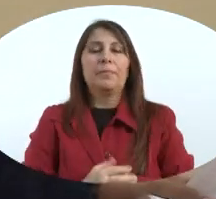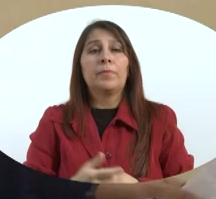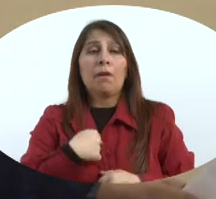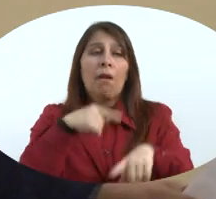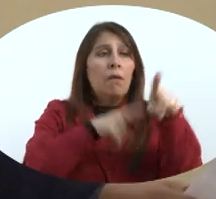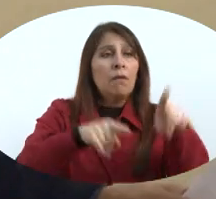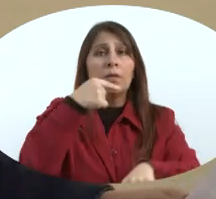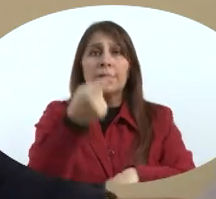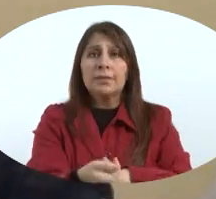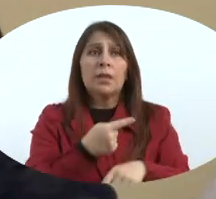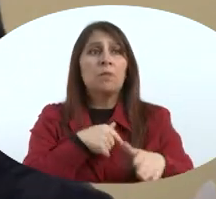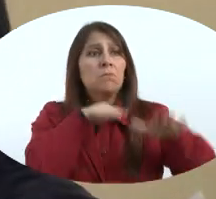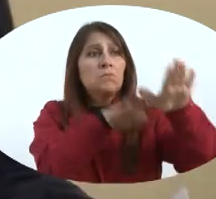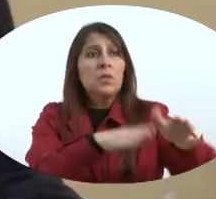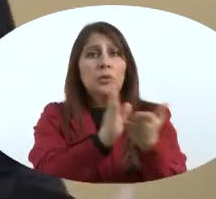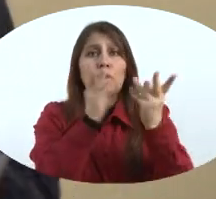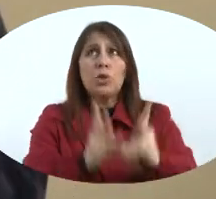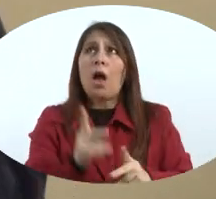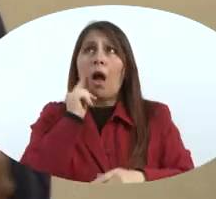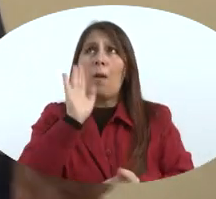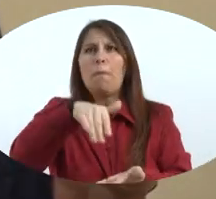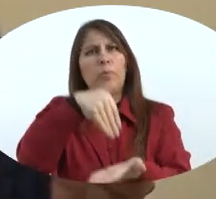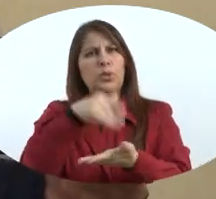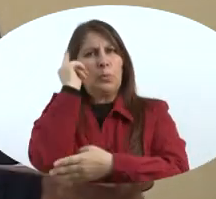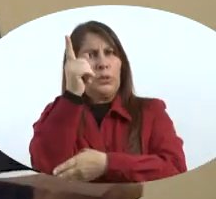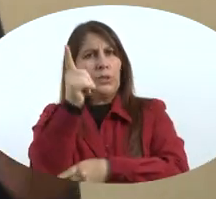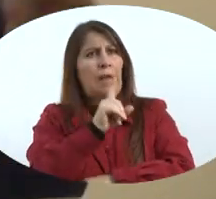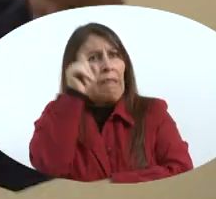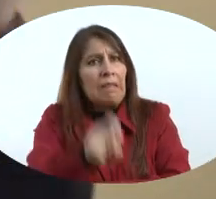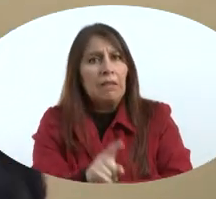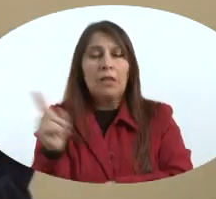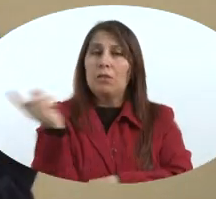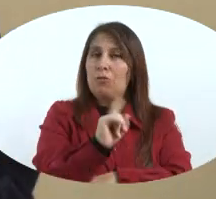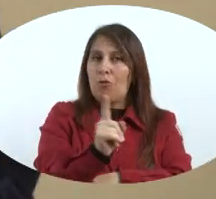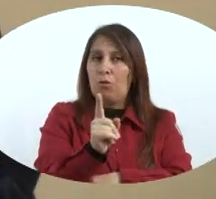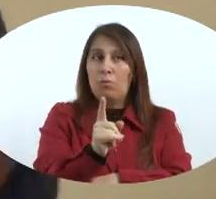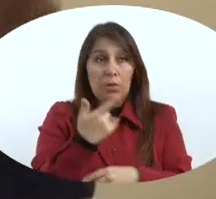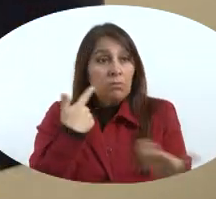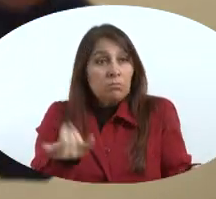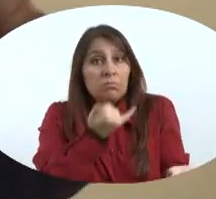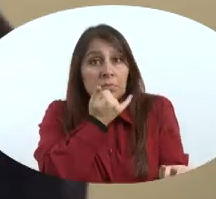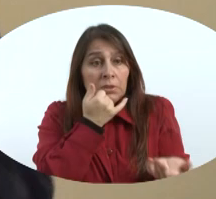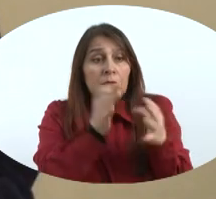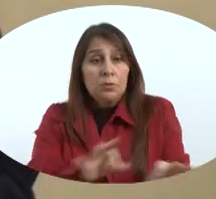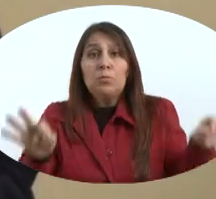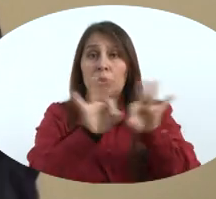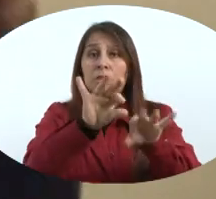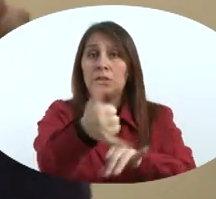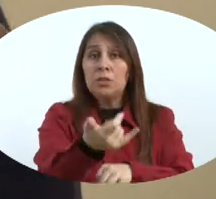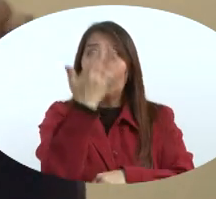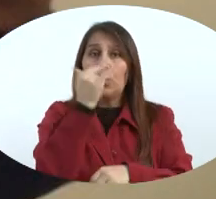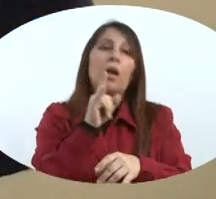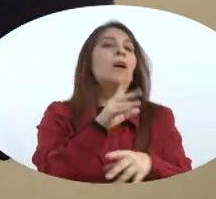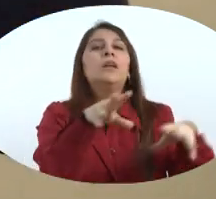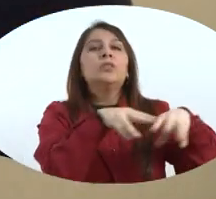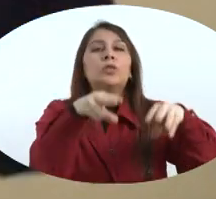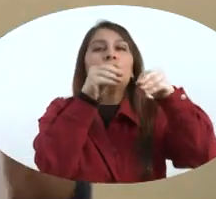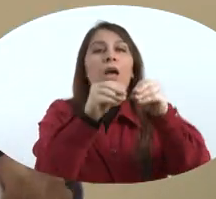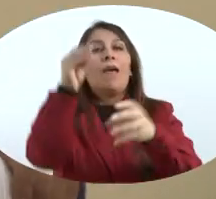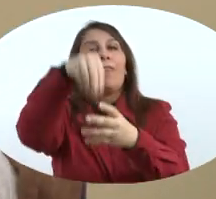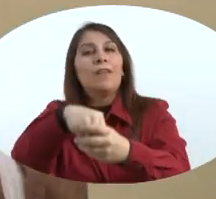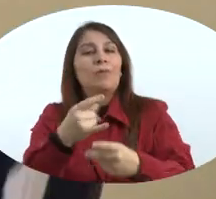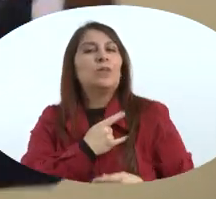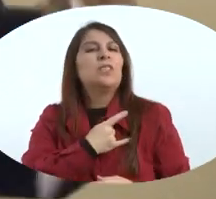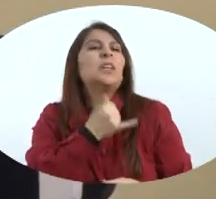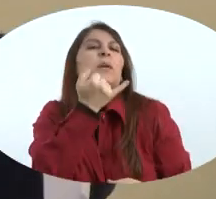representación estudiantil no debe asumir una posición política sobre los 200 cosas que pasan en la sociedad y en la universidad yo digo que sí muchos estudiantes esperan